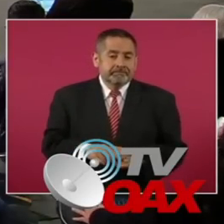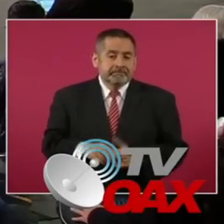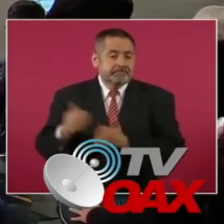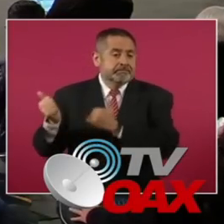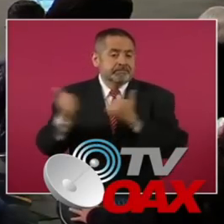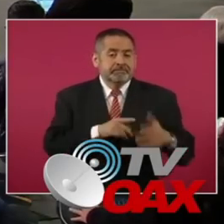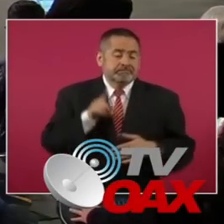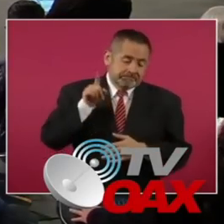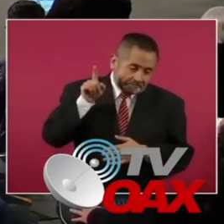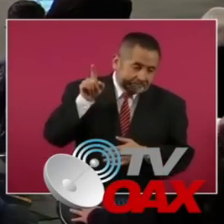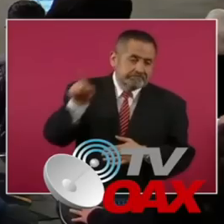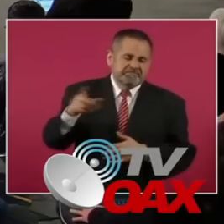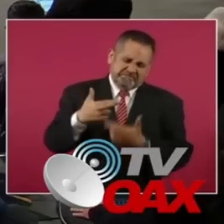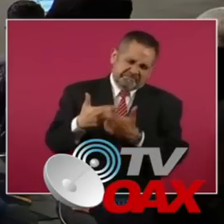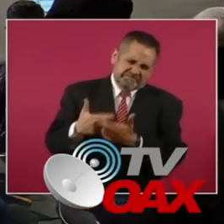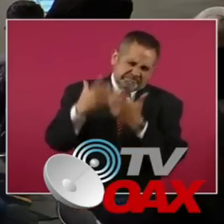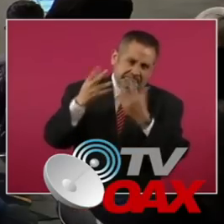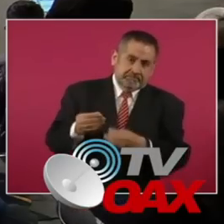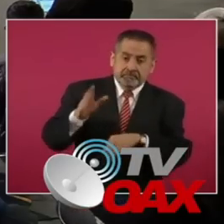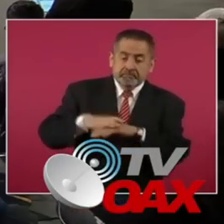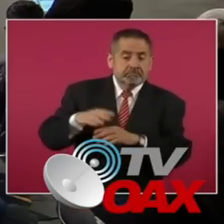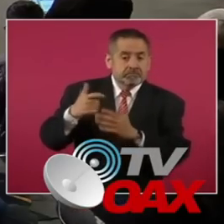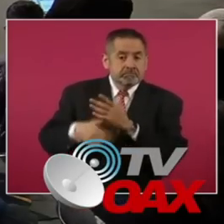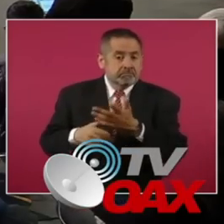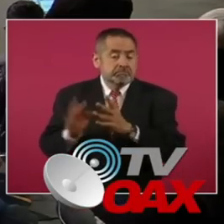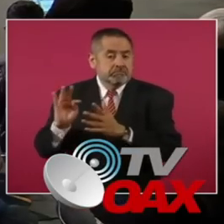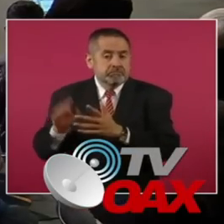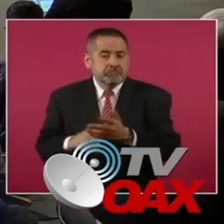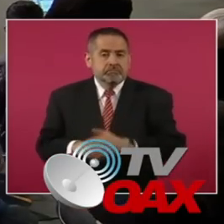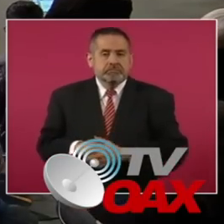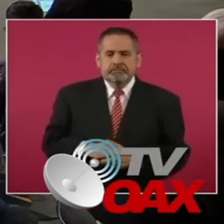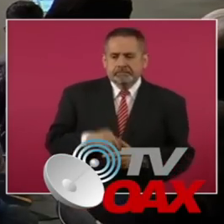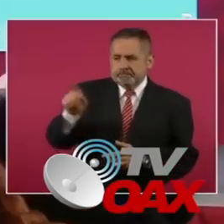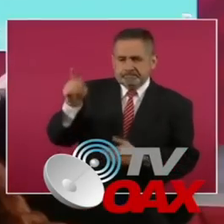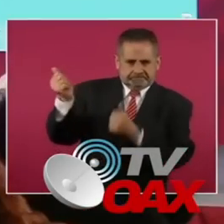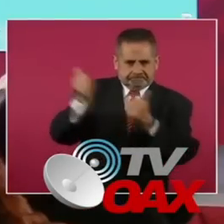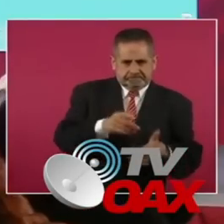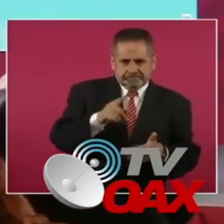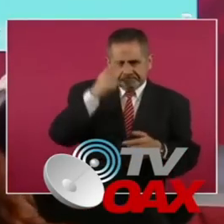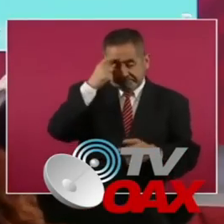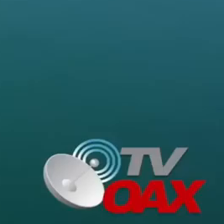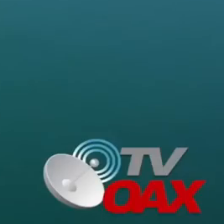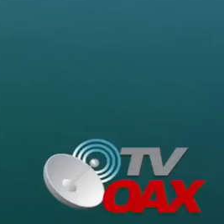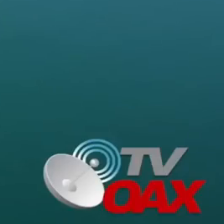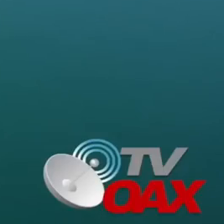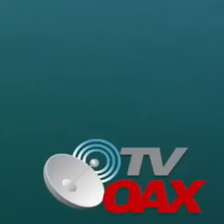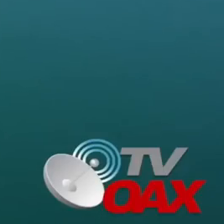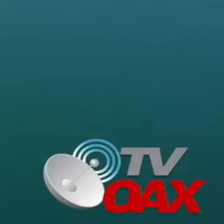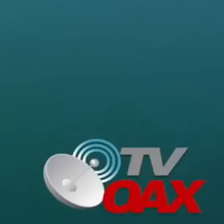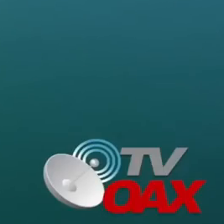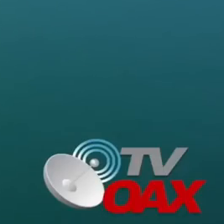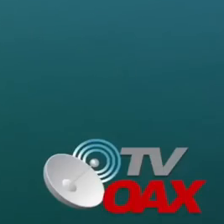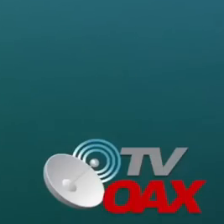traigamos balasto, que sí hay. Puede ser más barato incluso. Acá. Por transporte marítimo es